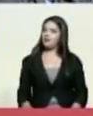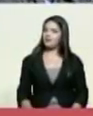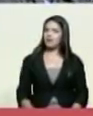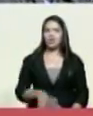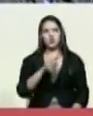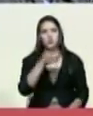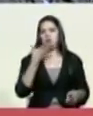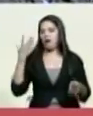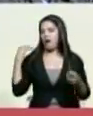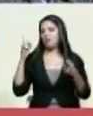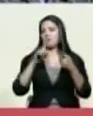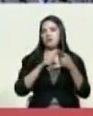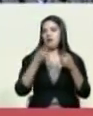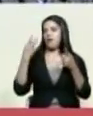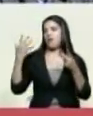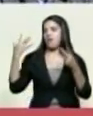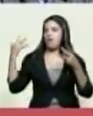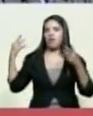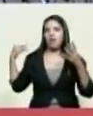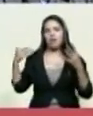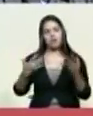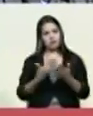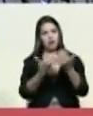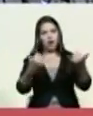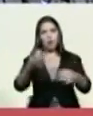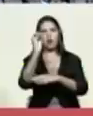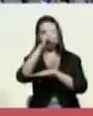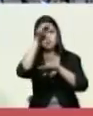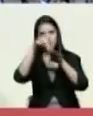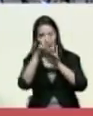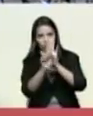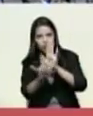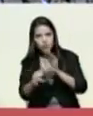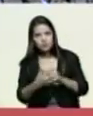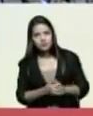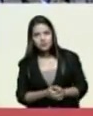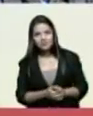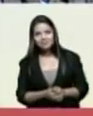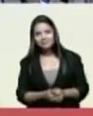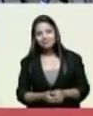qué mantequilla, tú fuiste no sé qué cosa, lo otro, y mira, estás en la asamblea.